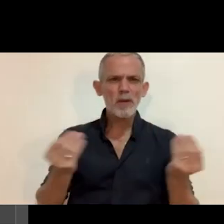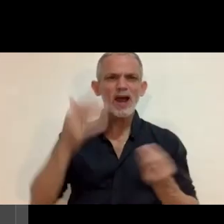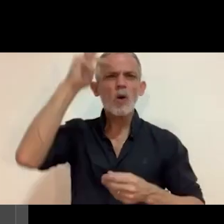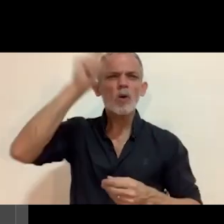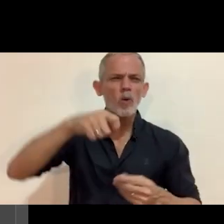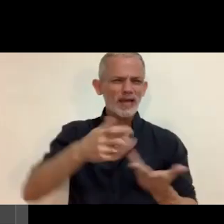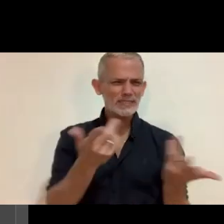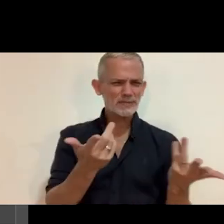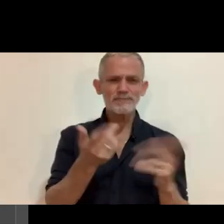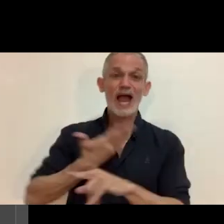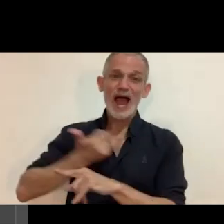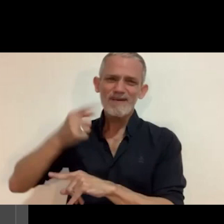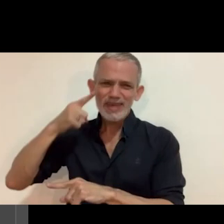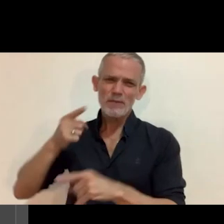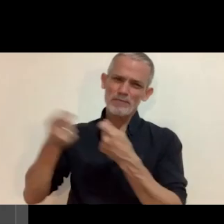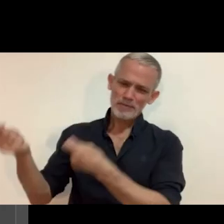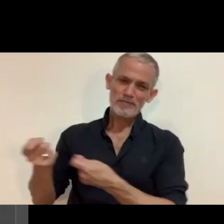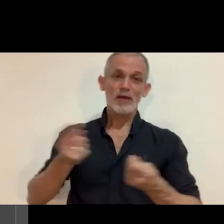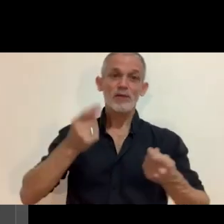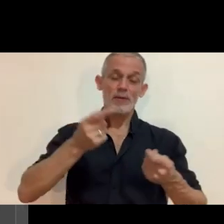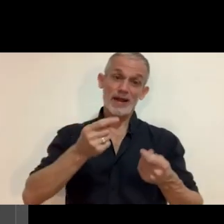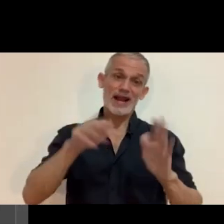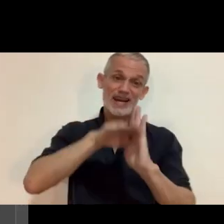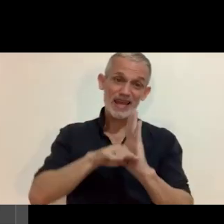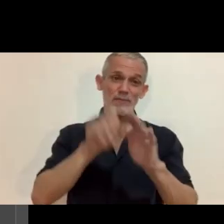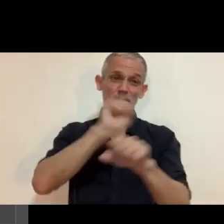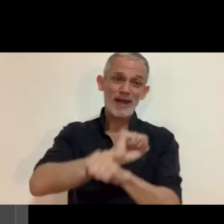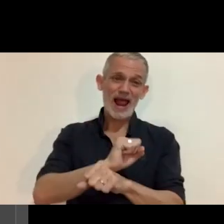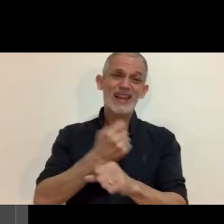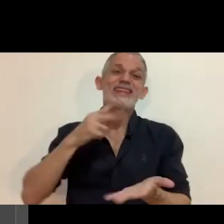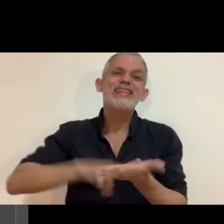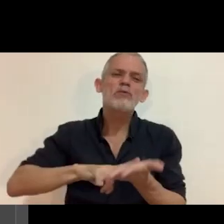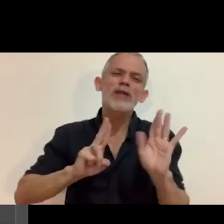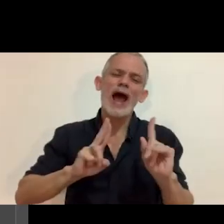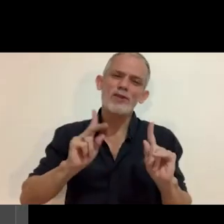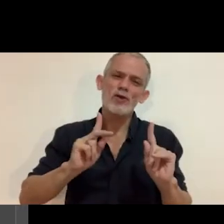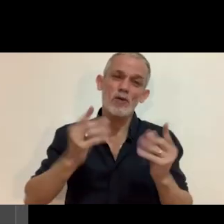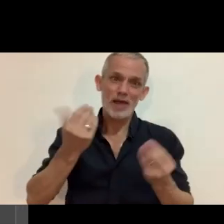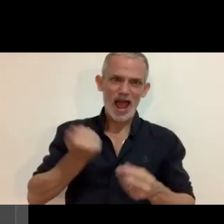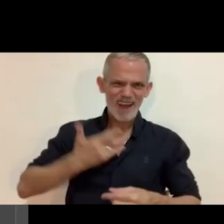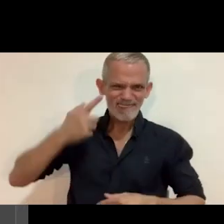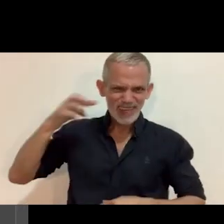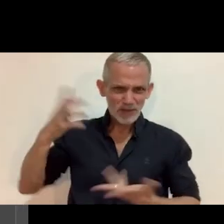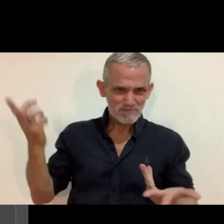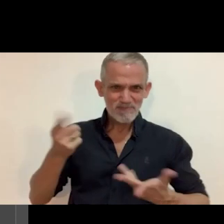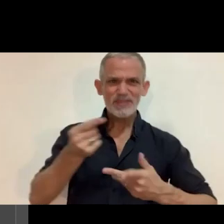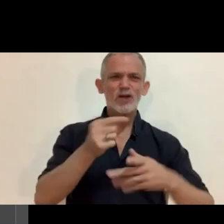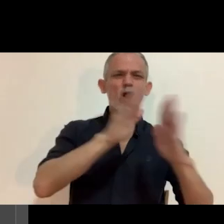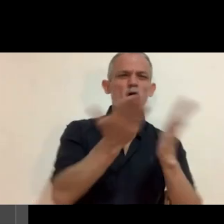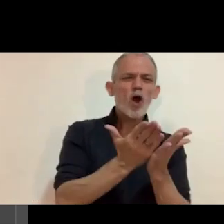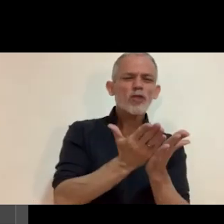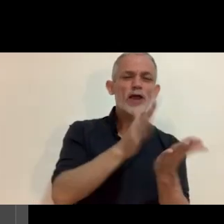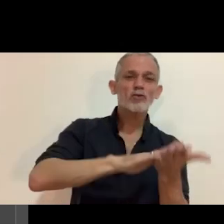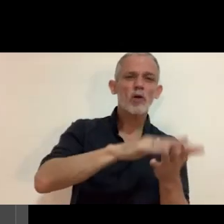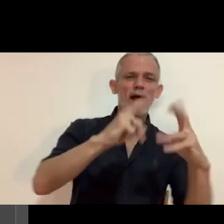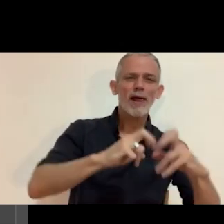Por algo están también en el régimen penal tributario, justamente porque no forman parte del Código Procesal Penal, porque como les dije,